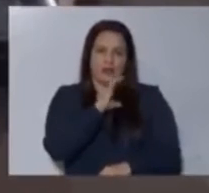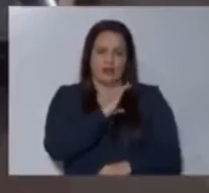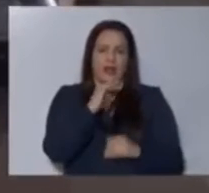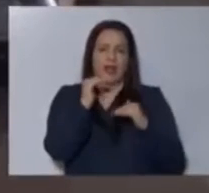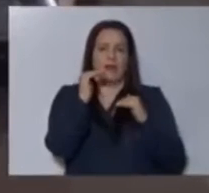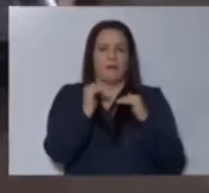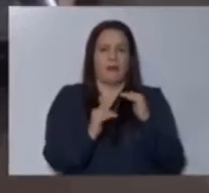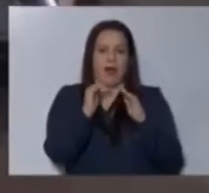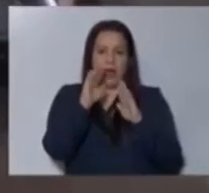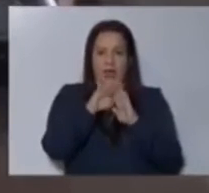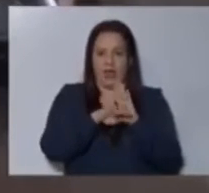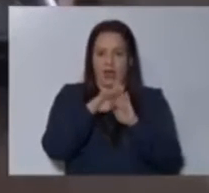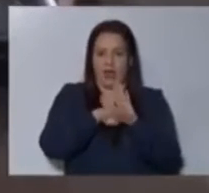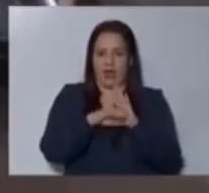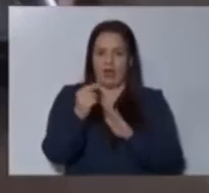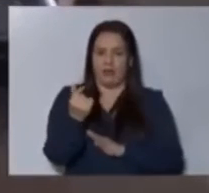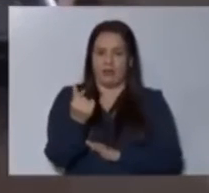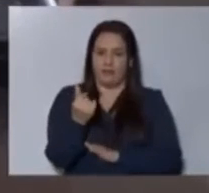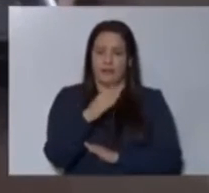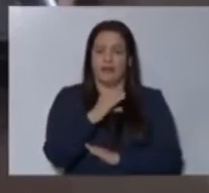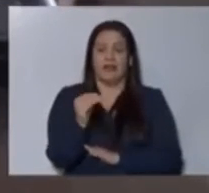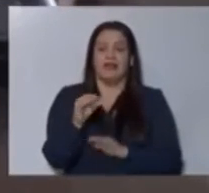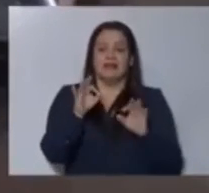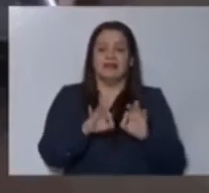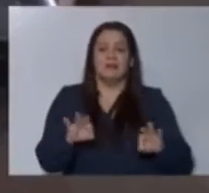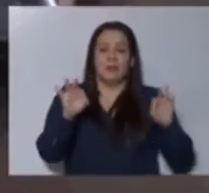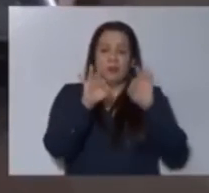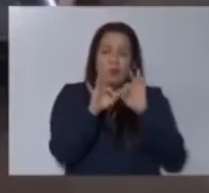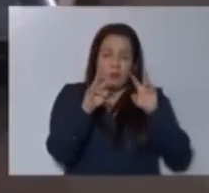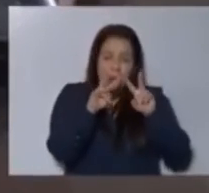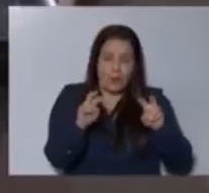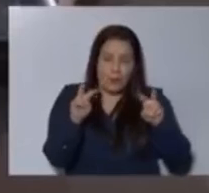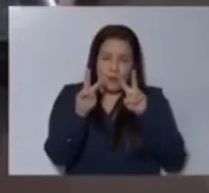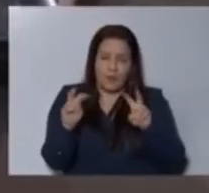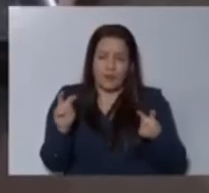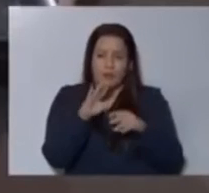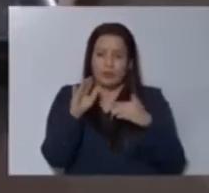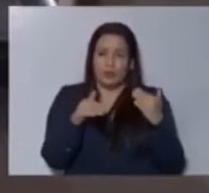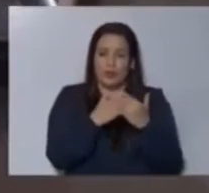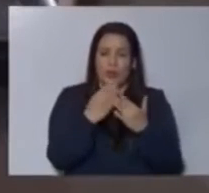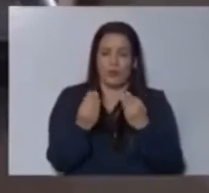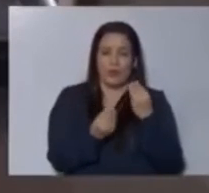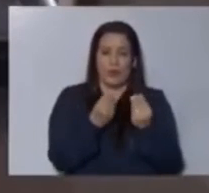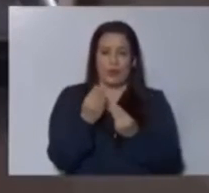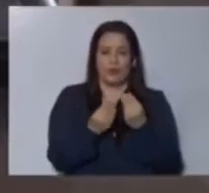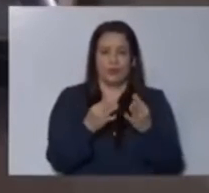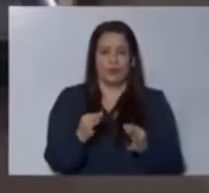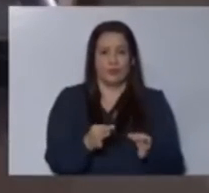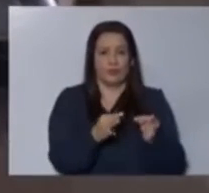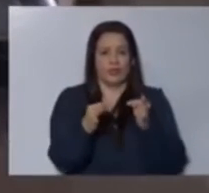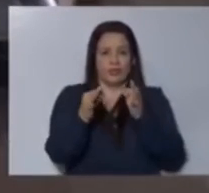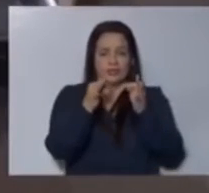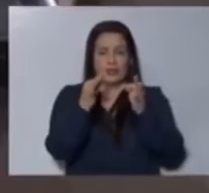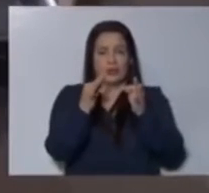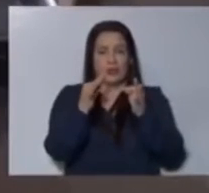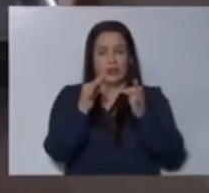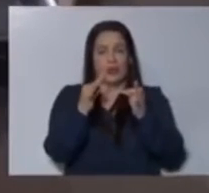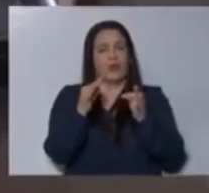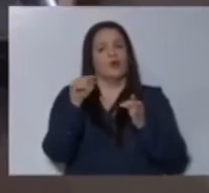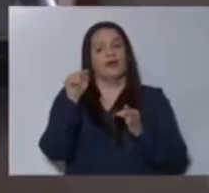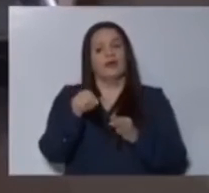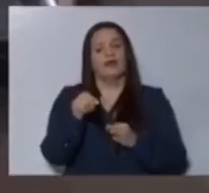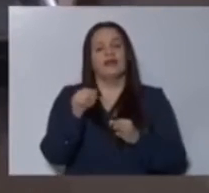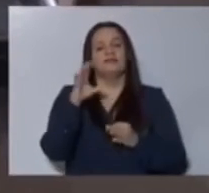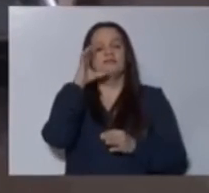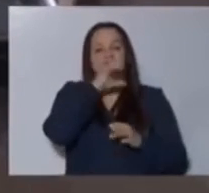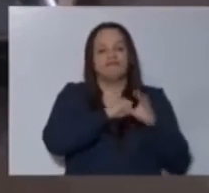su precio. Es importante una revisión exhaustiva de todo el producto turístico del destino, identificando